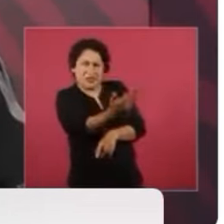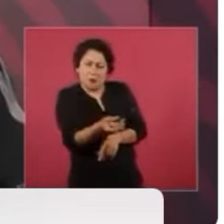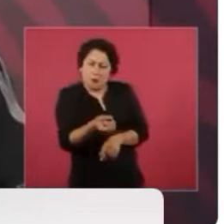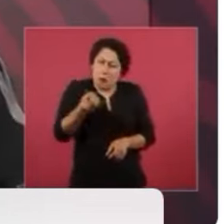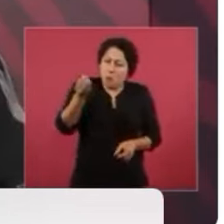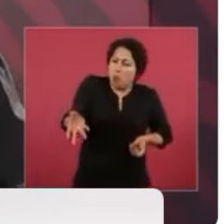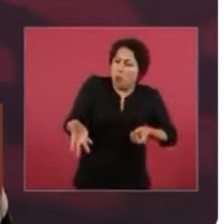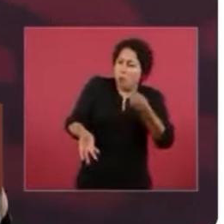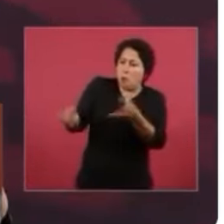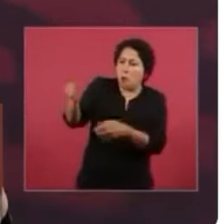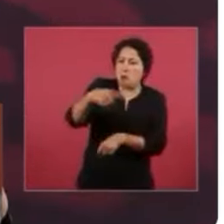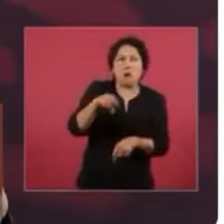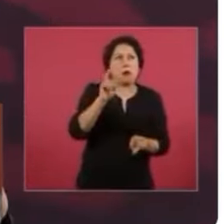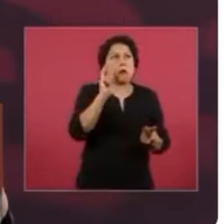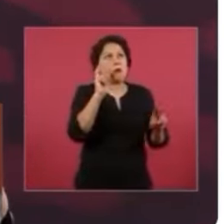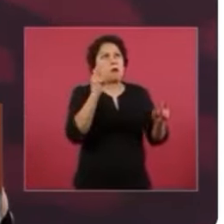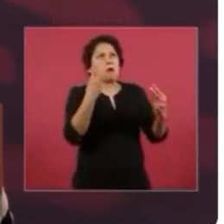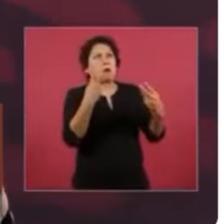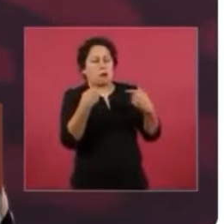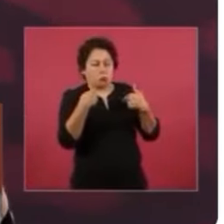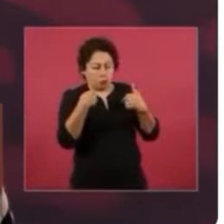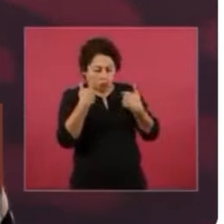de que el mexicano